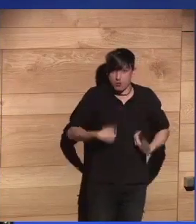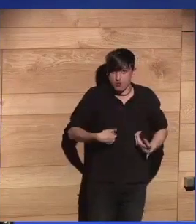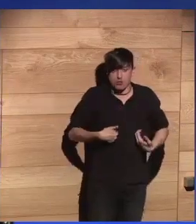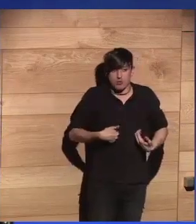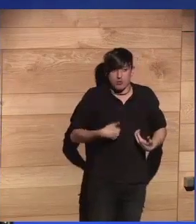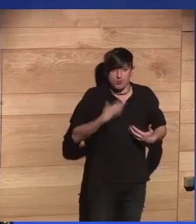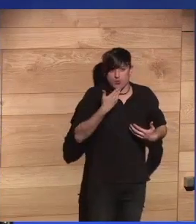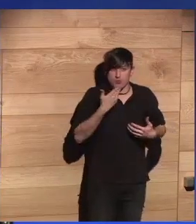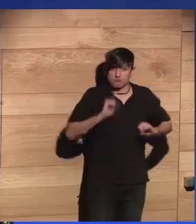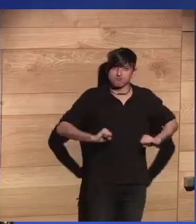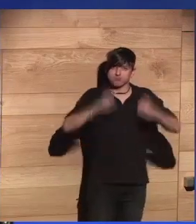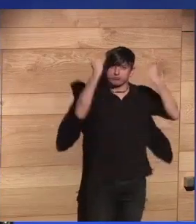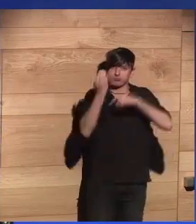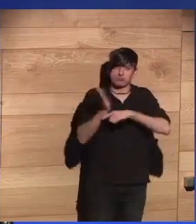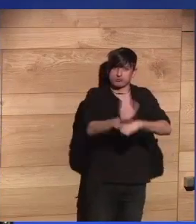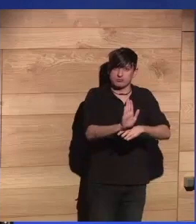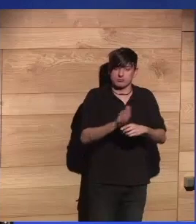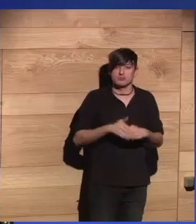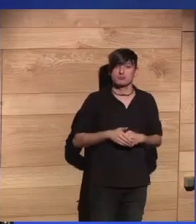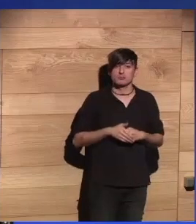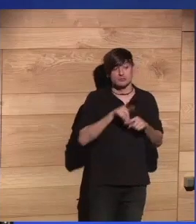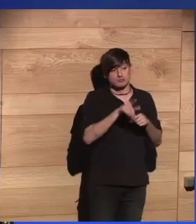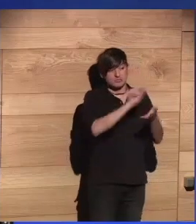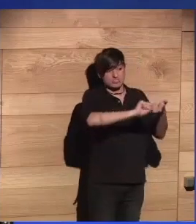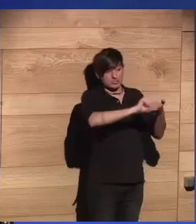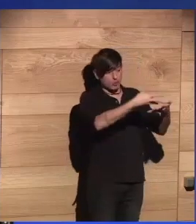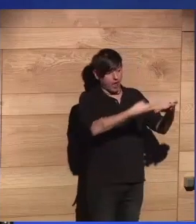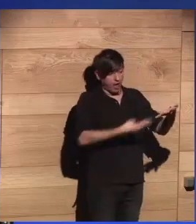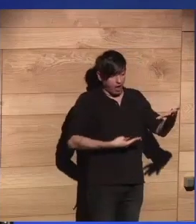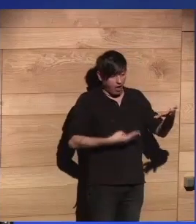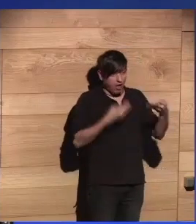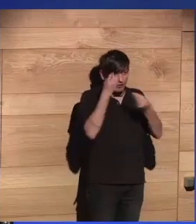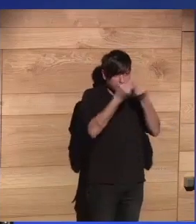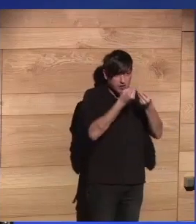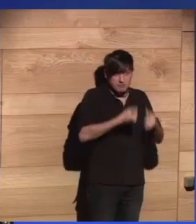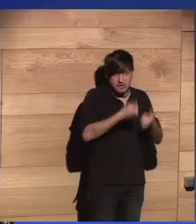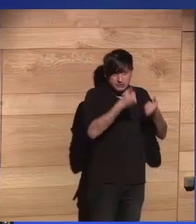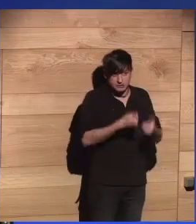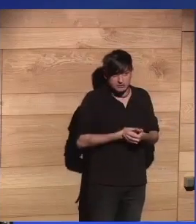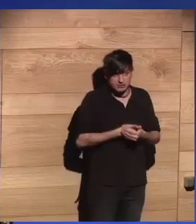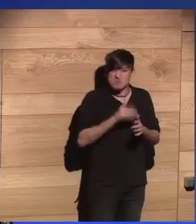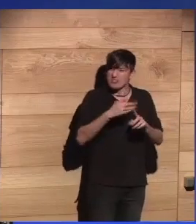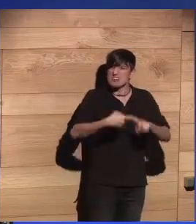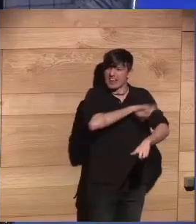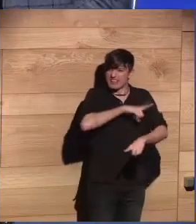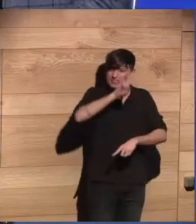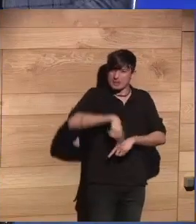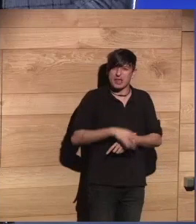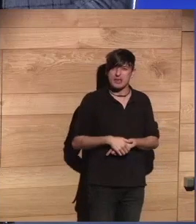el individuo revelándose, o sea, y esta era una escritura mucho más racional, mucho más pero radical